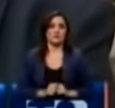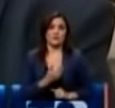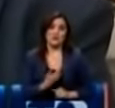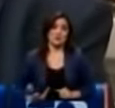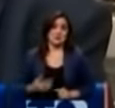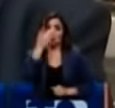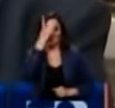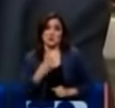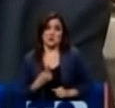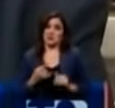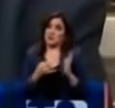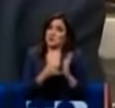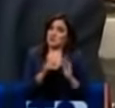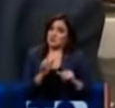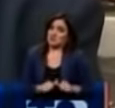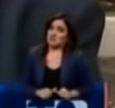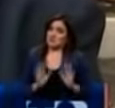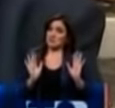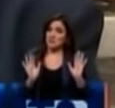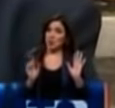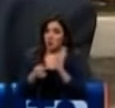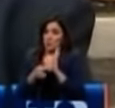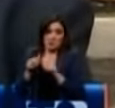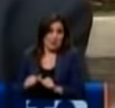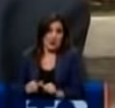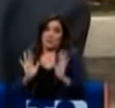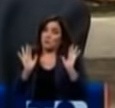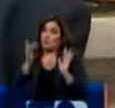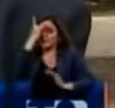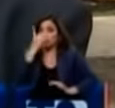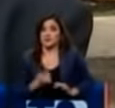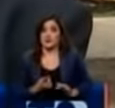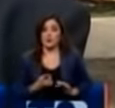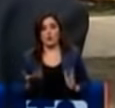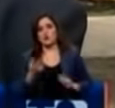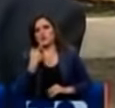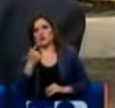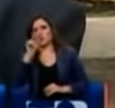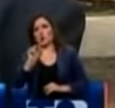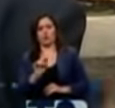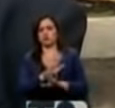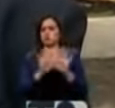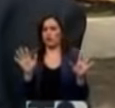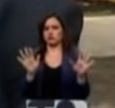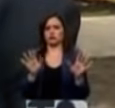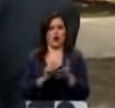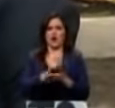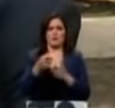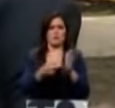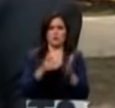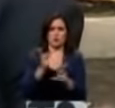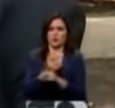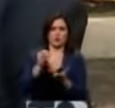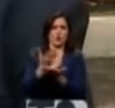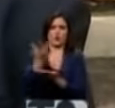decidir mantener este IVA, pero si es la decisión de reducir nuevamente los 2 puntos, es decir, acatando lo que se estableció